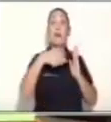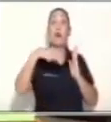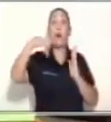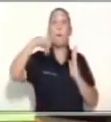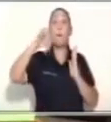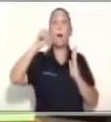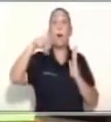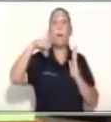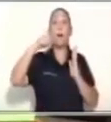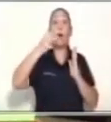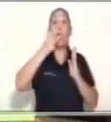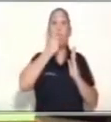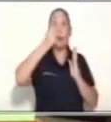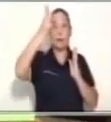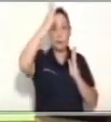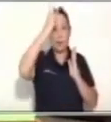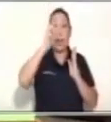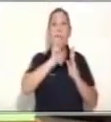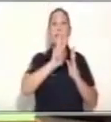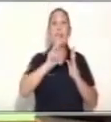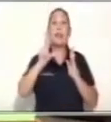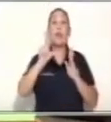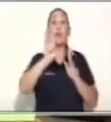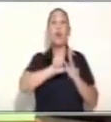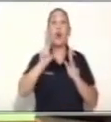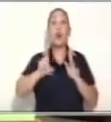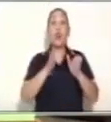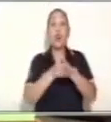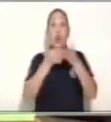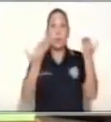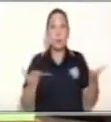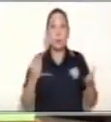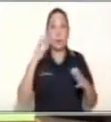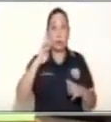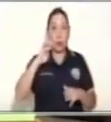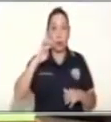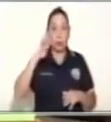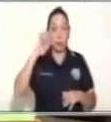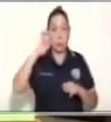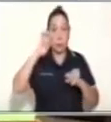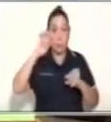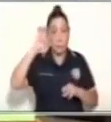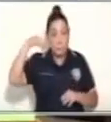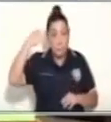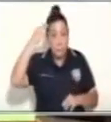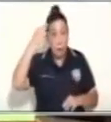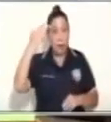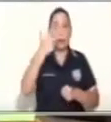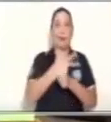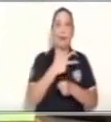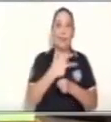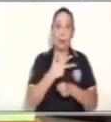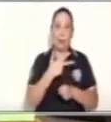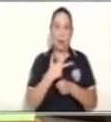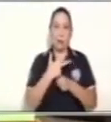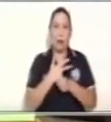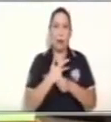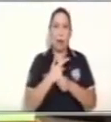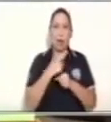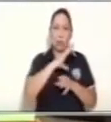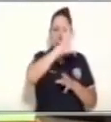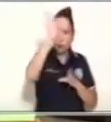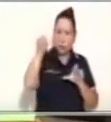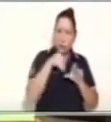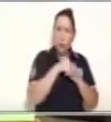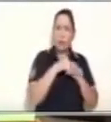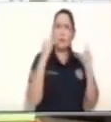el 30 de mayo, y el 31 de mayo, el Día de la Constitución Política de la República de Guatemala. Todo lo que vimos el día de